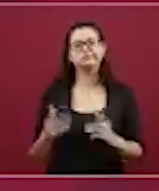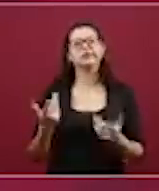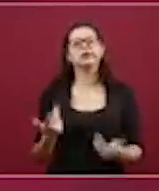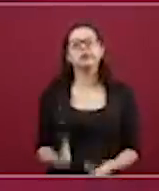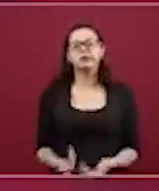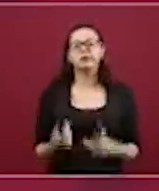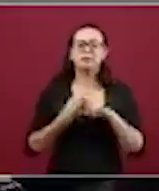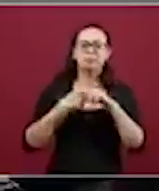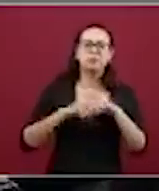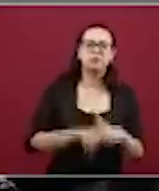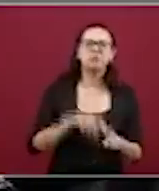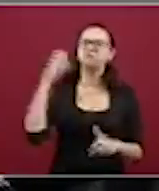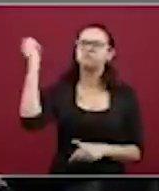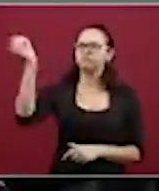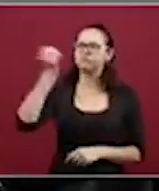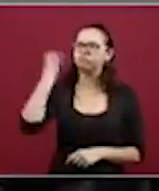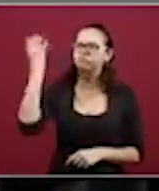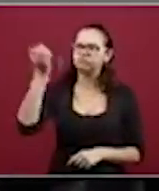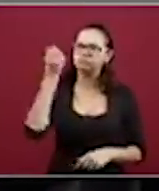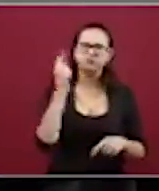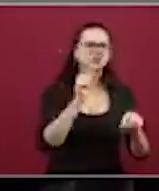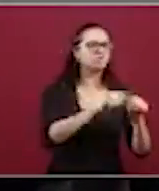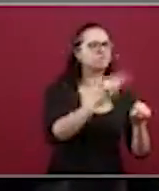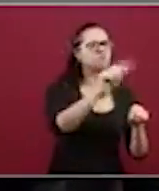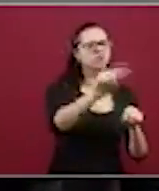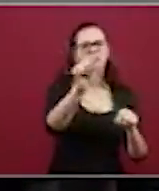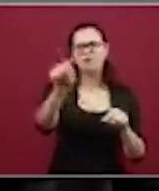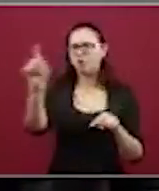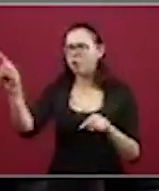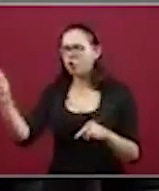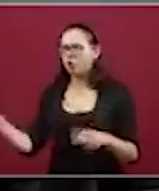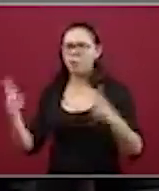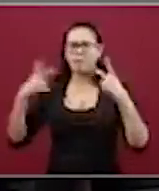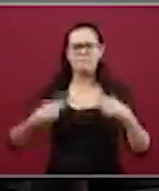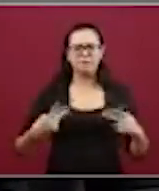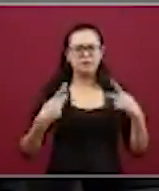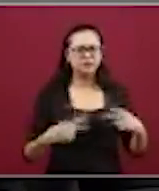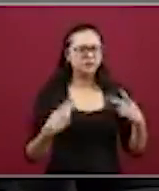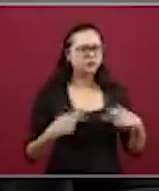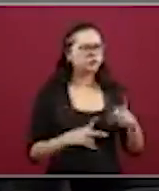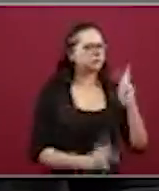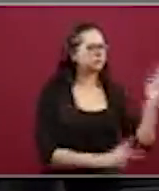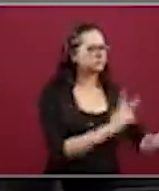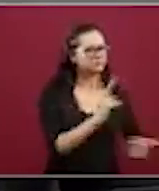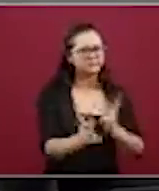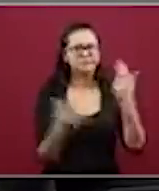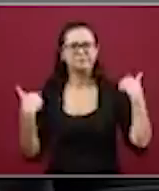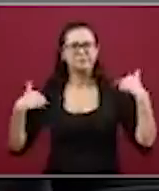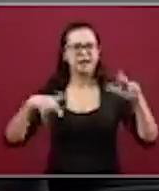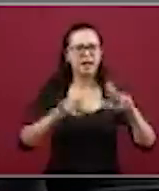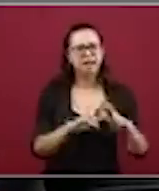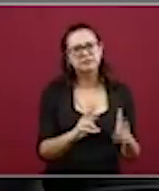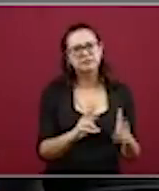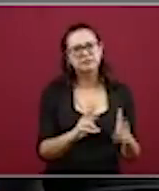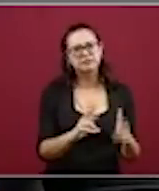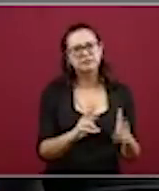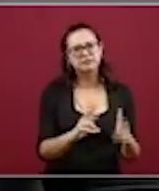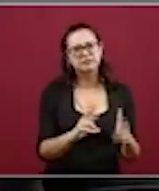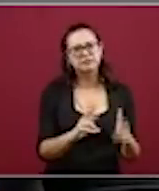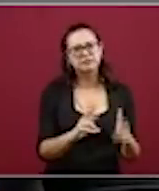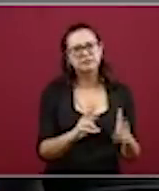foros, se consultó a maestros, a padres de